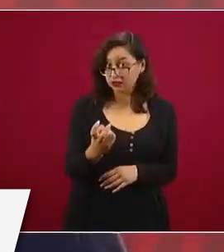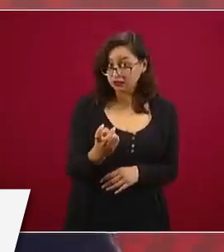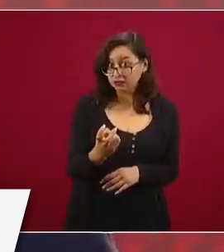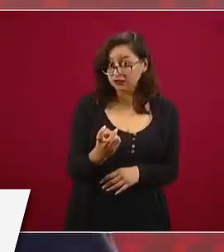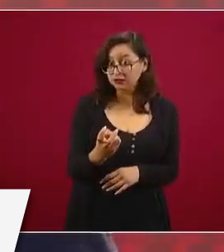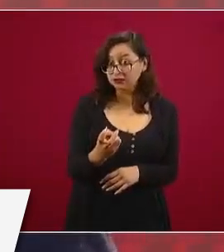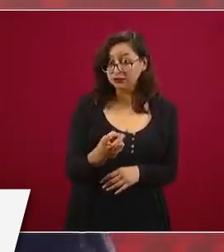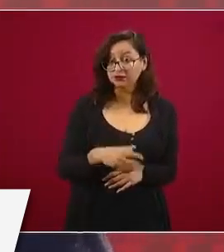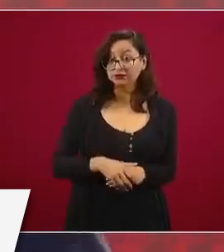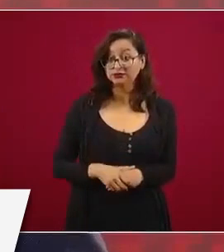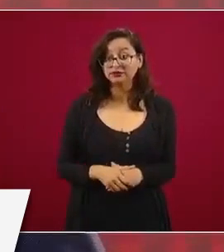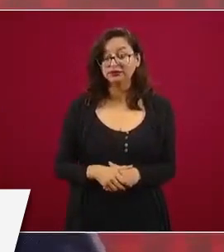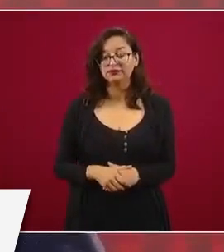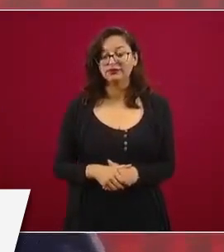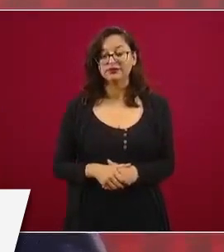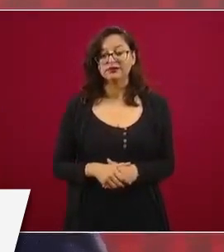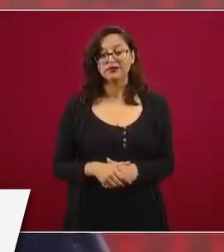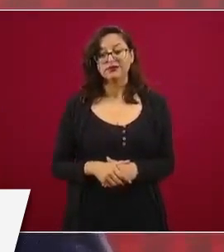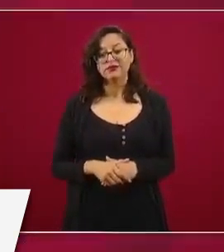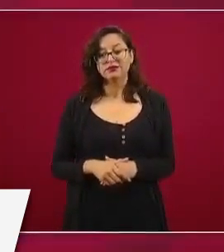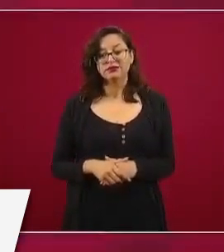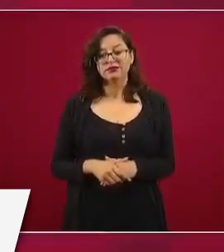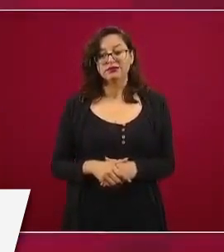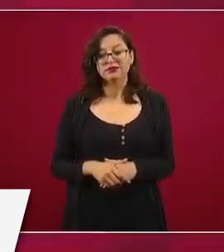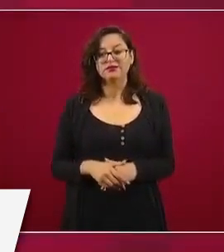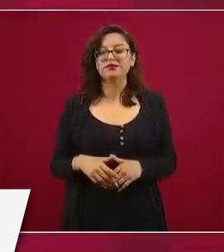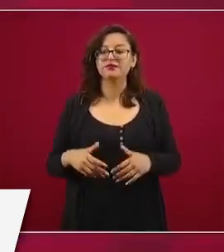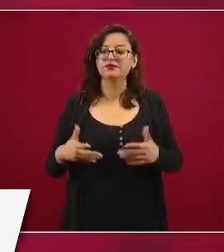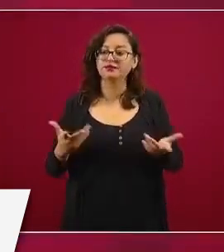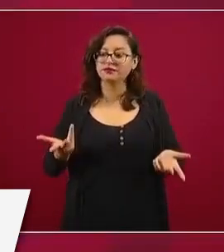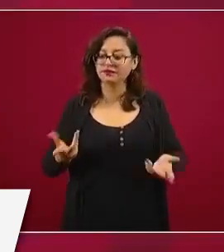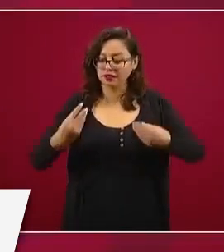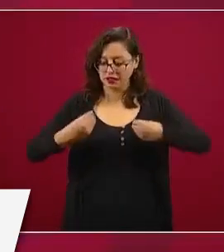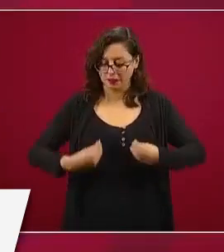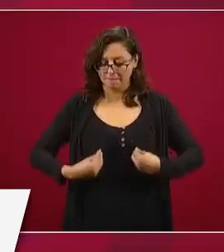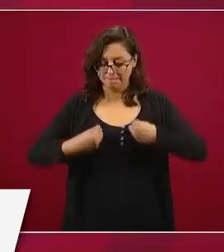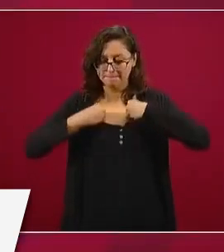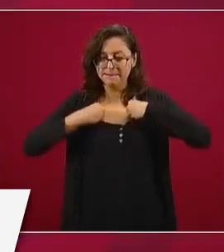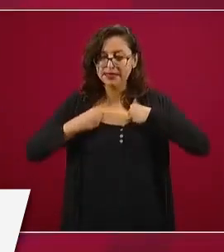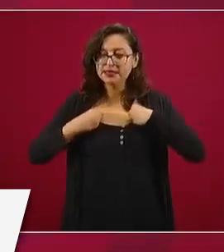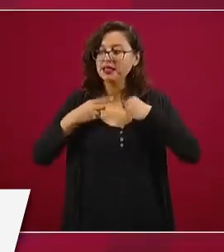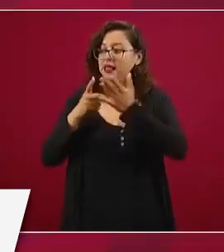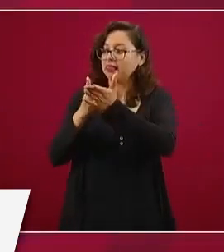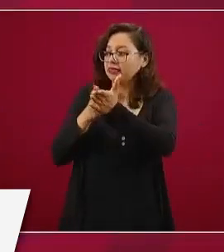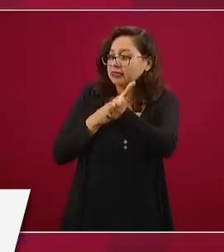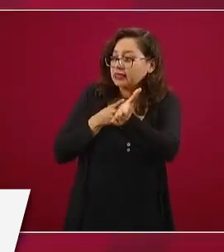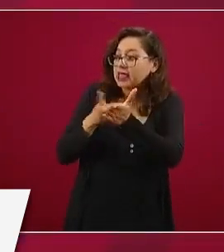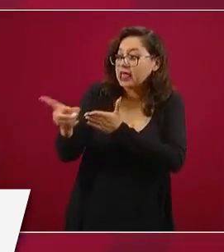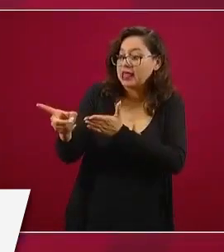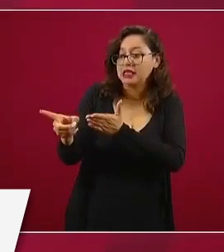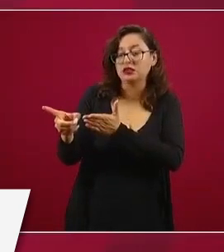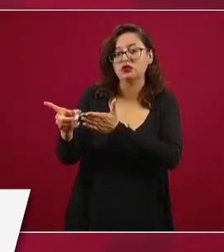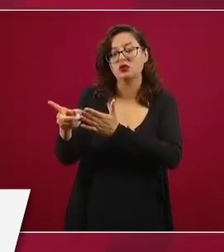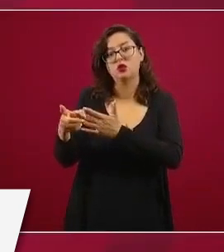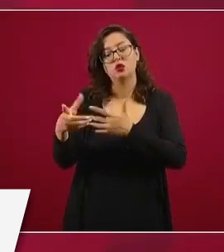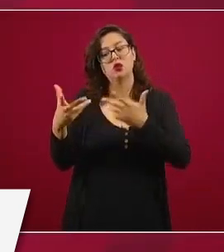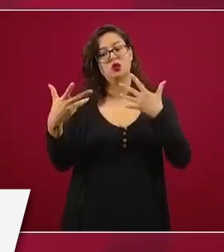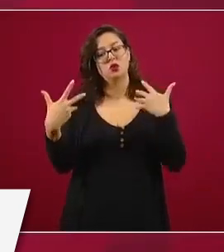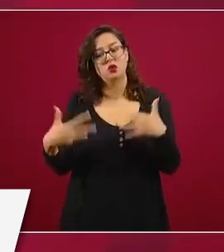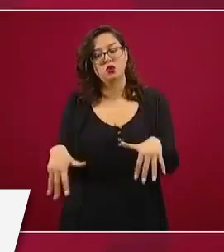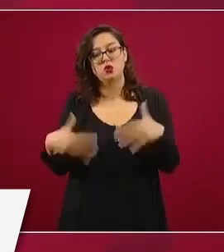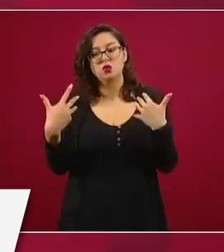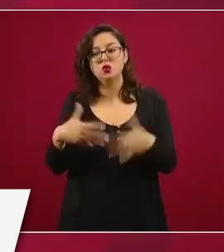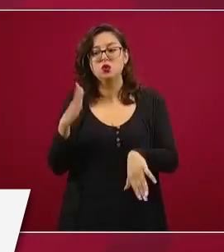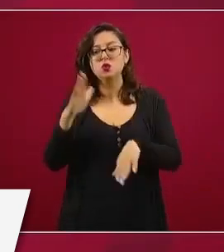Entonces, el derecho a la vida es uno de los principales